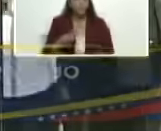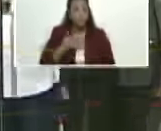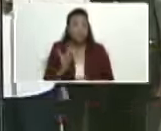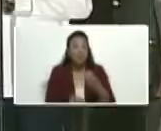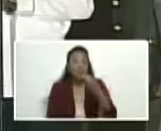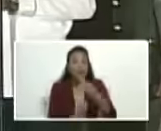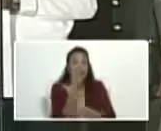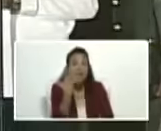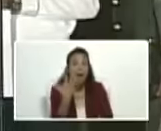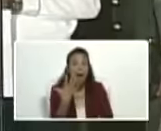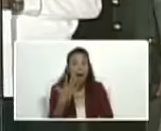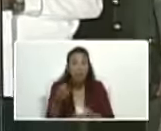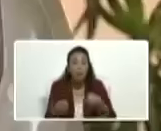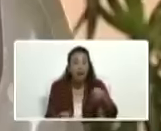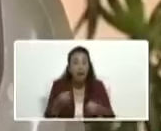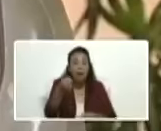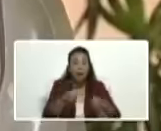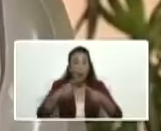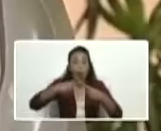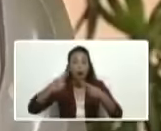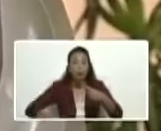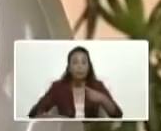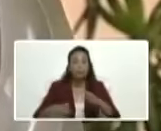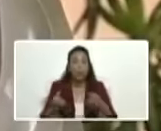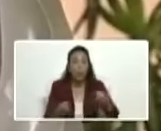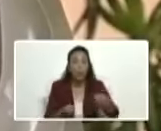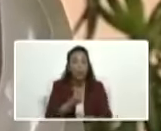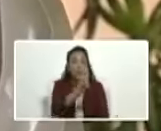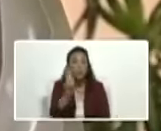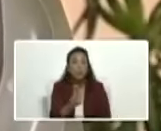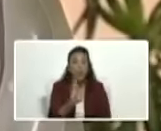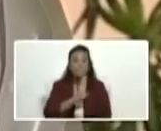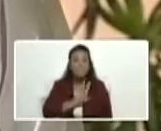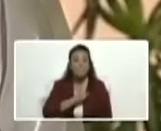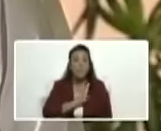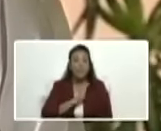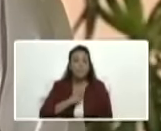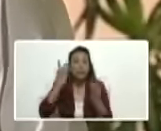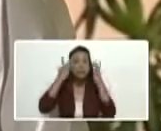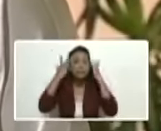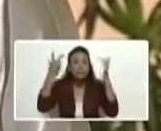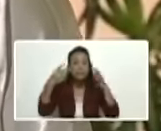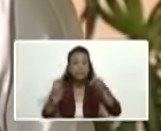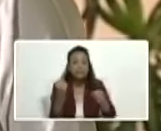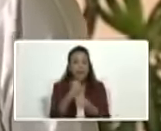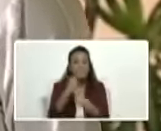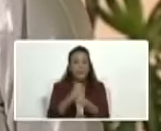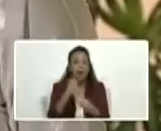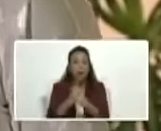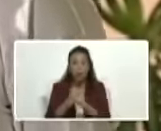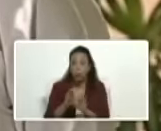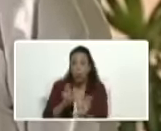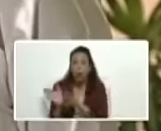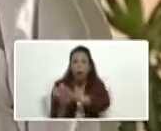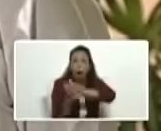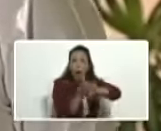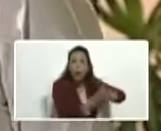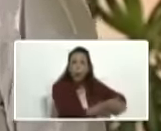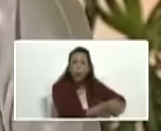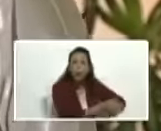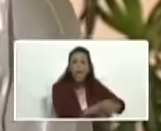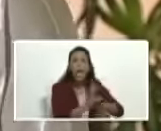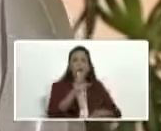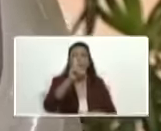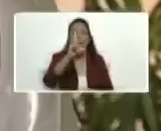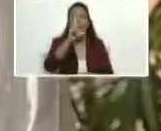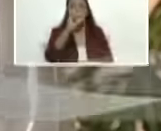construir automóviles eléctricos usando nuestras ventajas, el acero en un lado, el litio en el